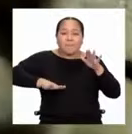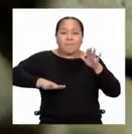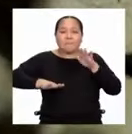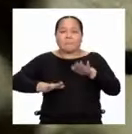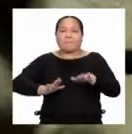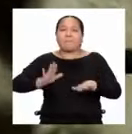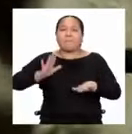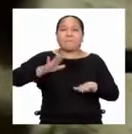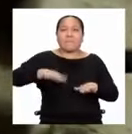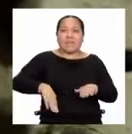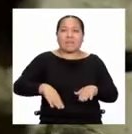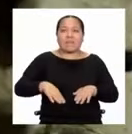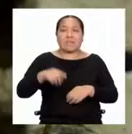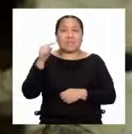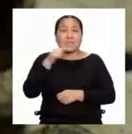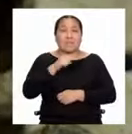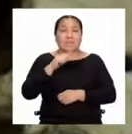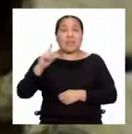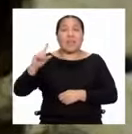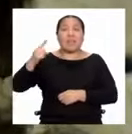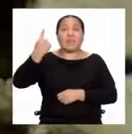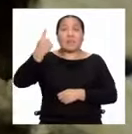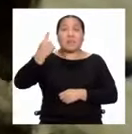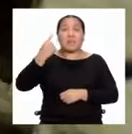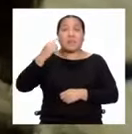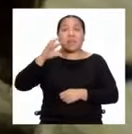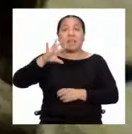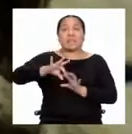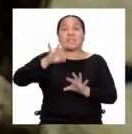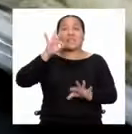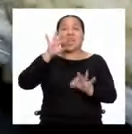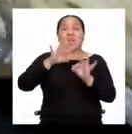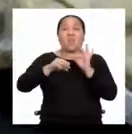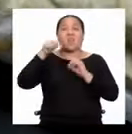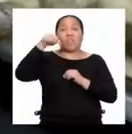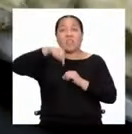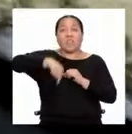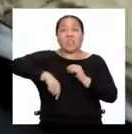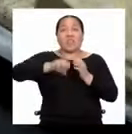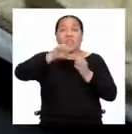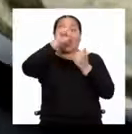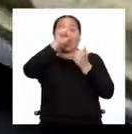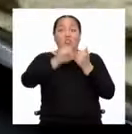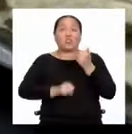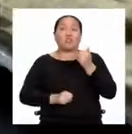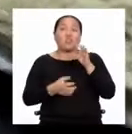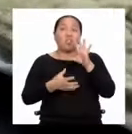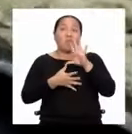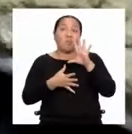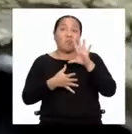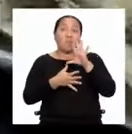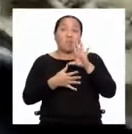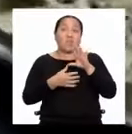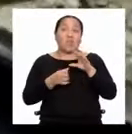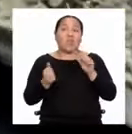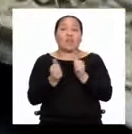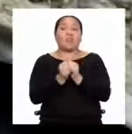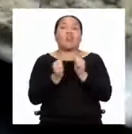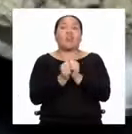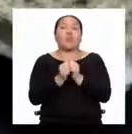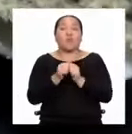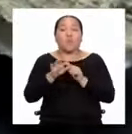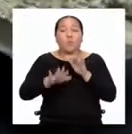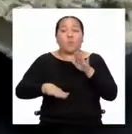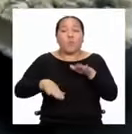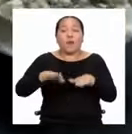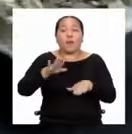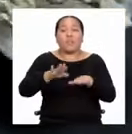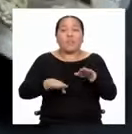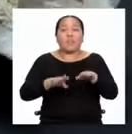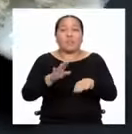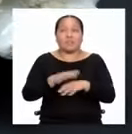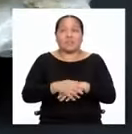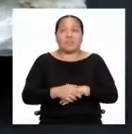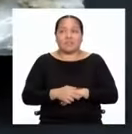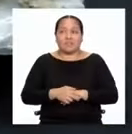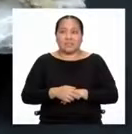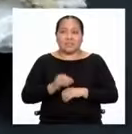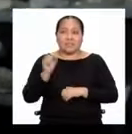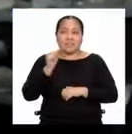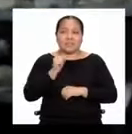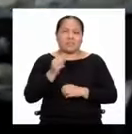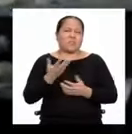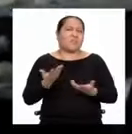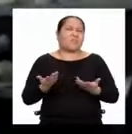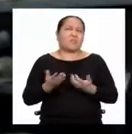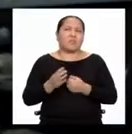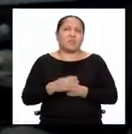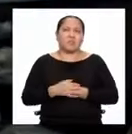de esta ballena es que es la primera que se encuentra en Sudamérica con patas. Entonces, las ballenas, familiares o descendientes de qué animales